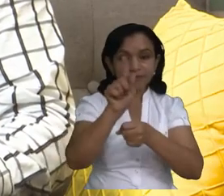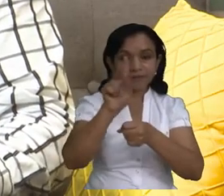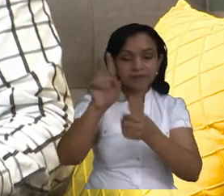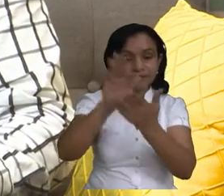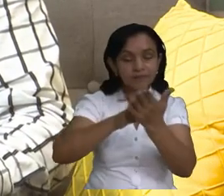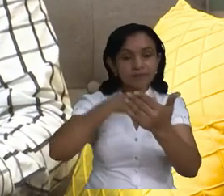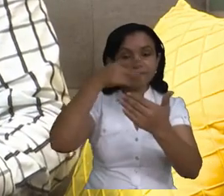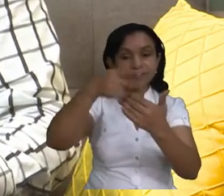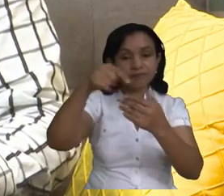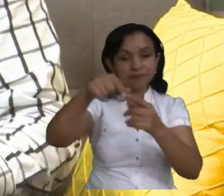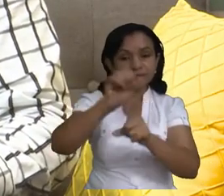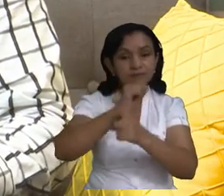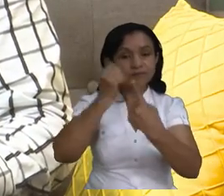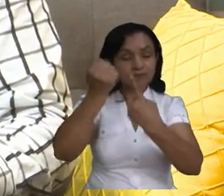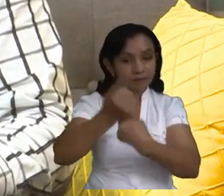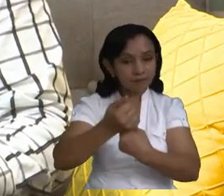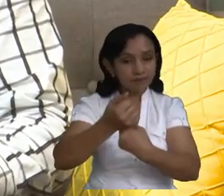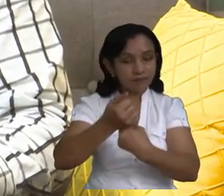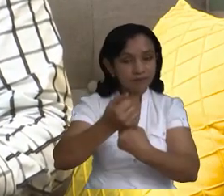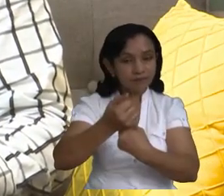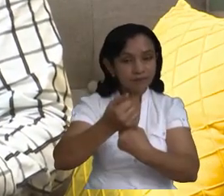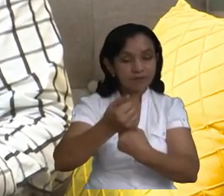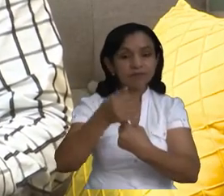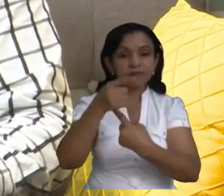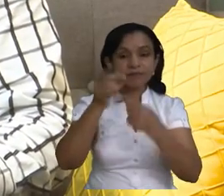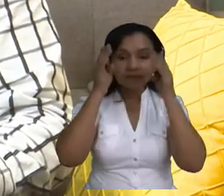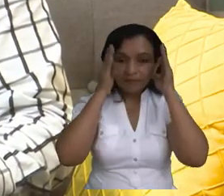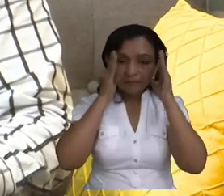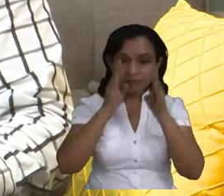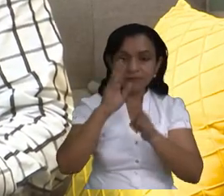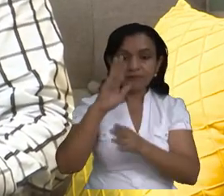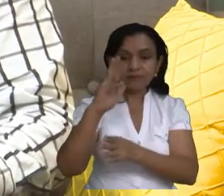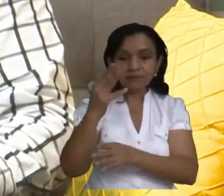programa desde el Parlamento, le invitamos a que se quede en fiel sintonía del canal